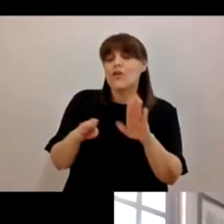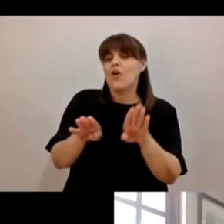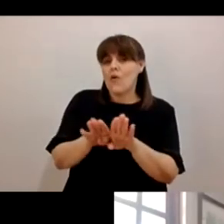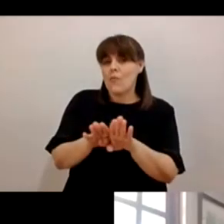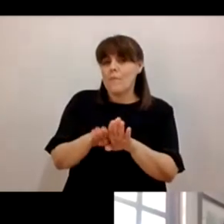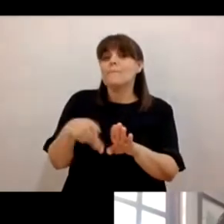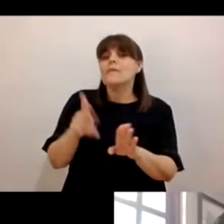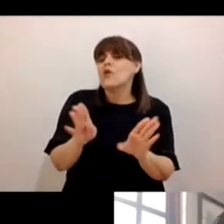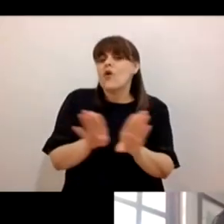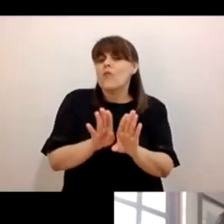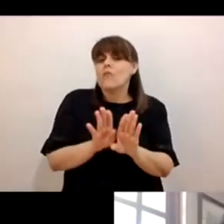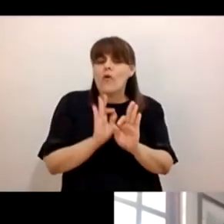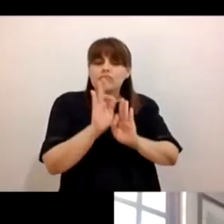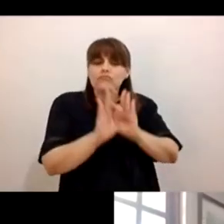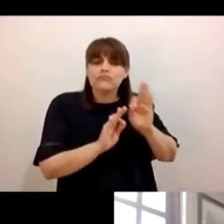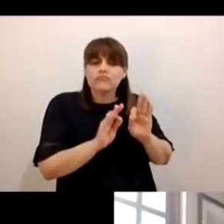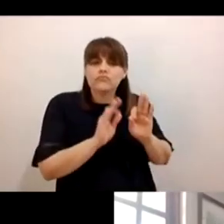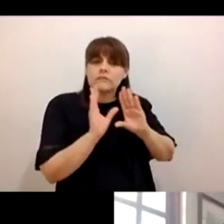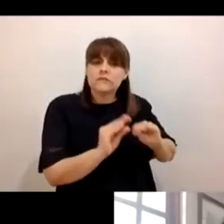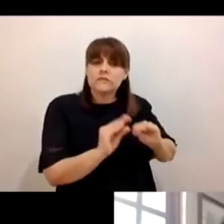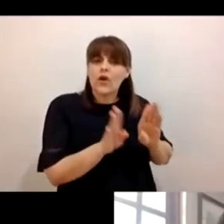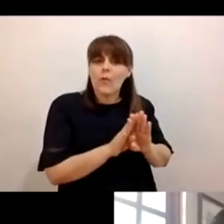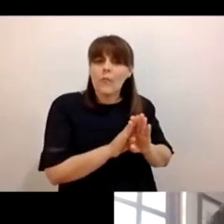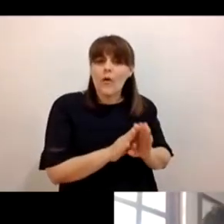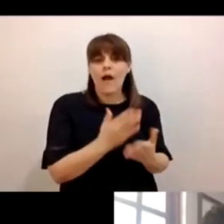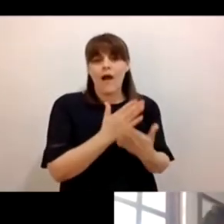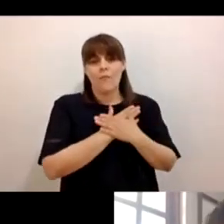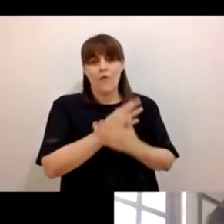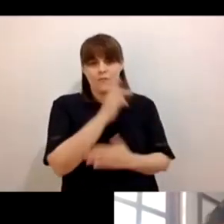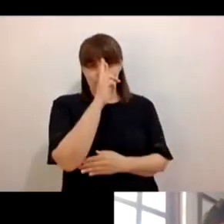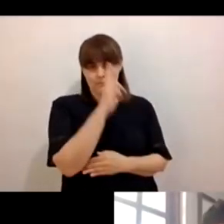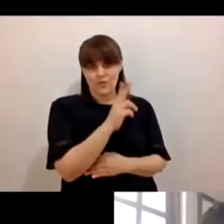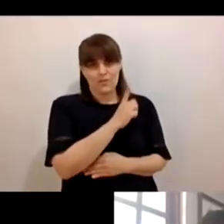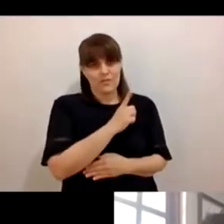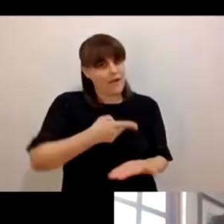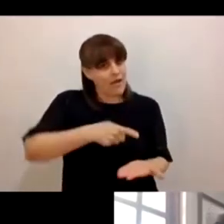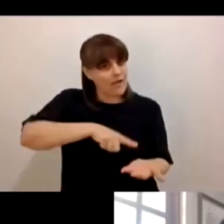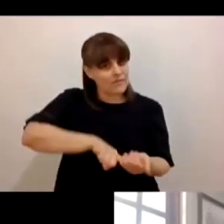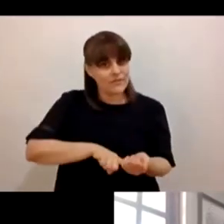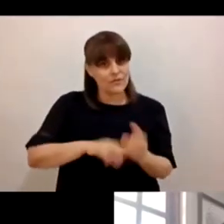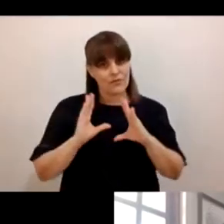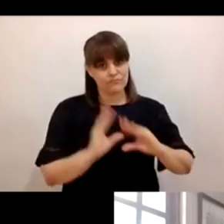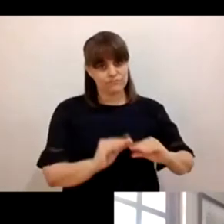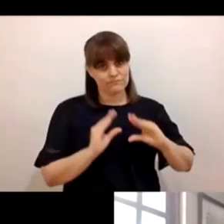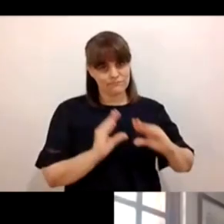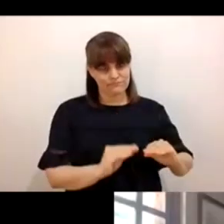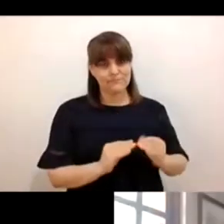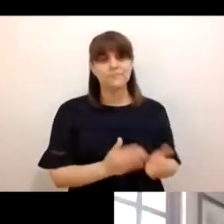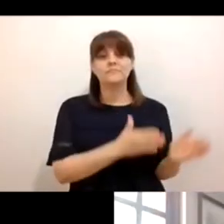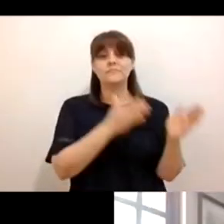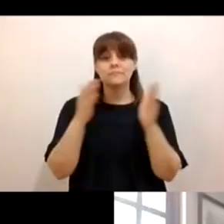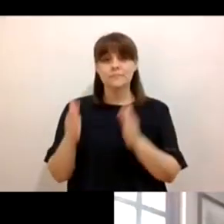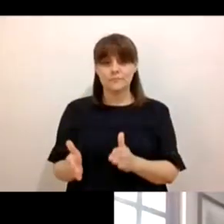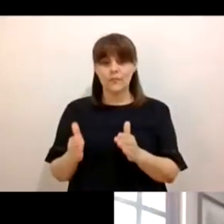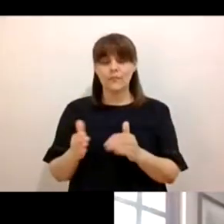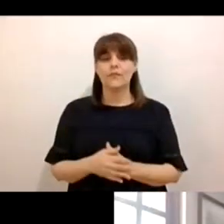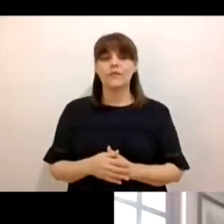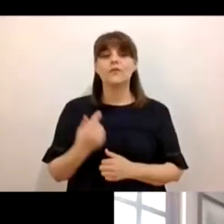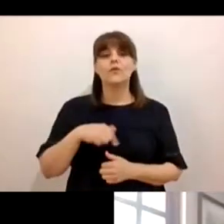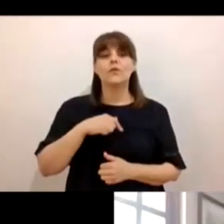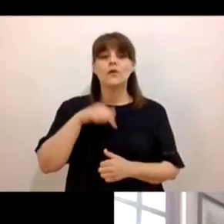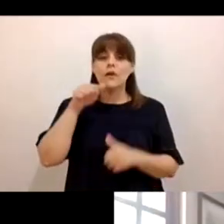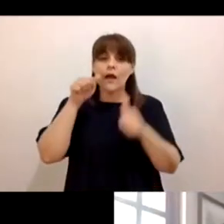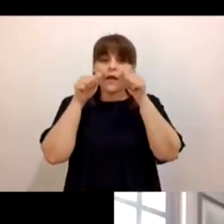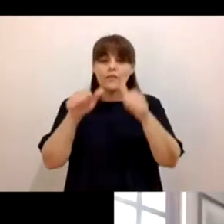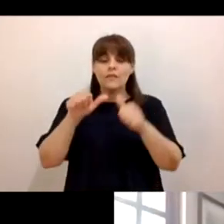bueno ahora vamos a pasar a escuchar a Alejandro